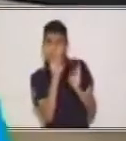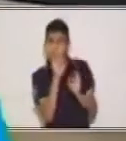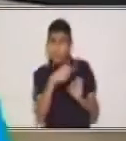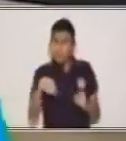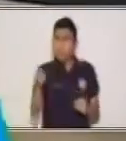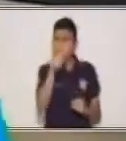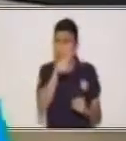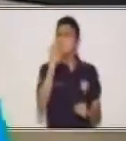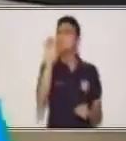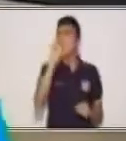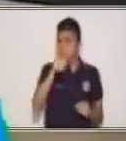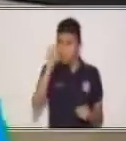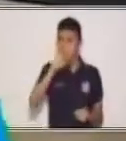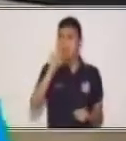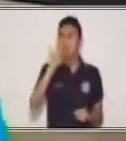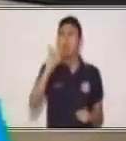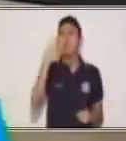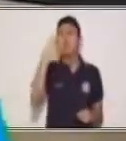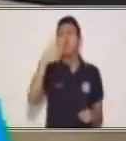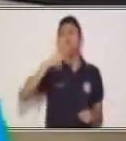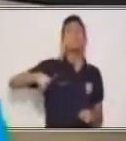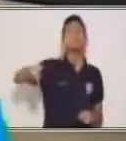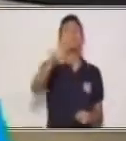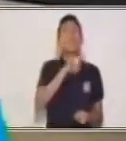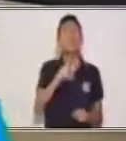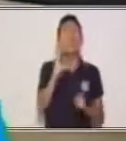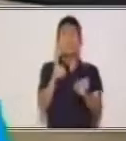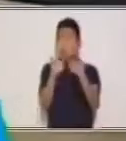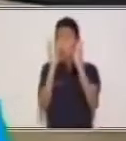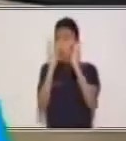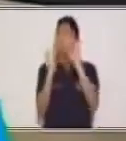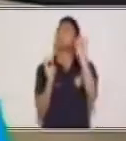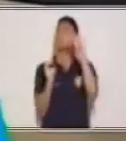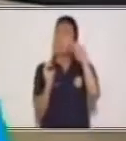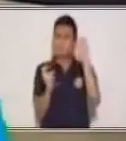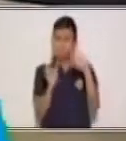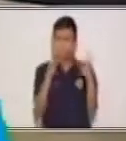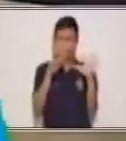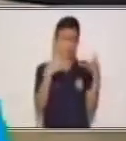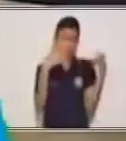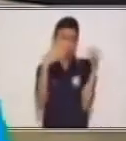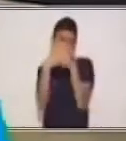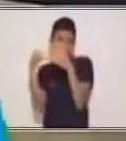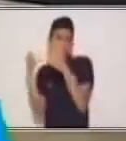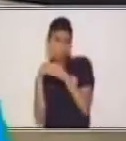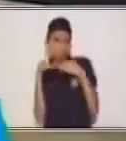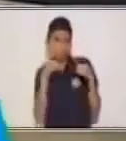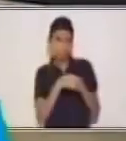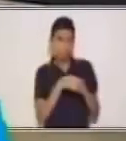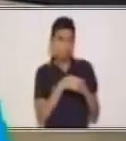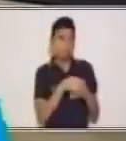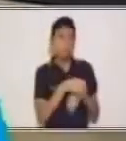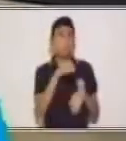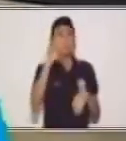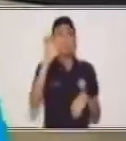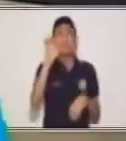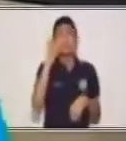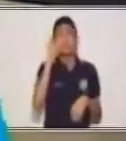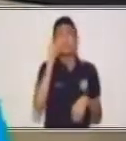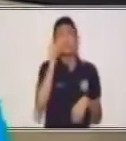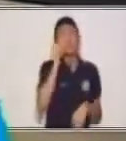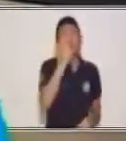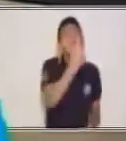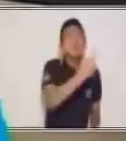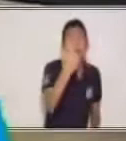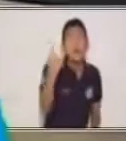ser. Entonces ya tenemos un posible grupo de personas, ustedes. ¿Ellos robaron? También